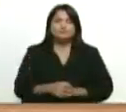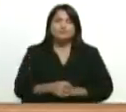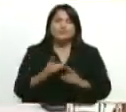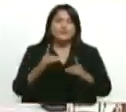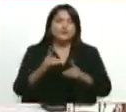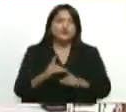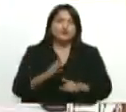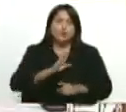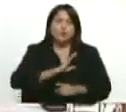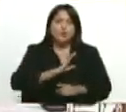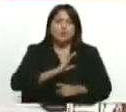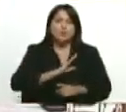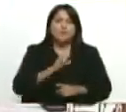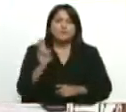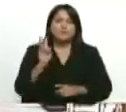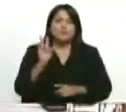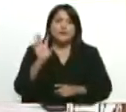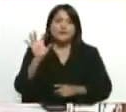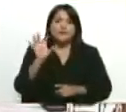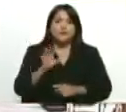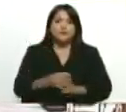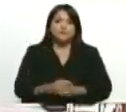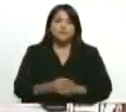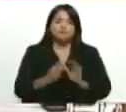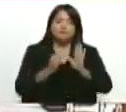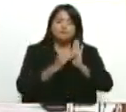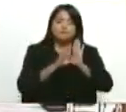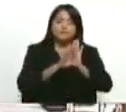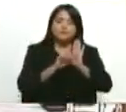autodeterminación nacional, establecidos en nuestra